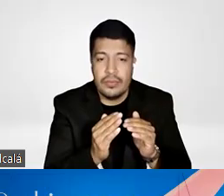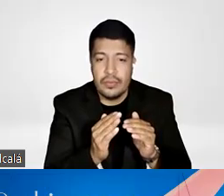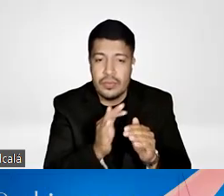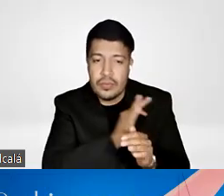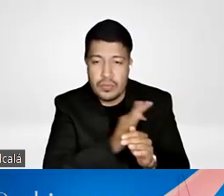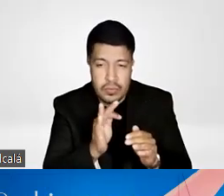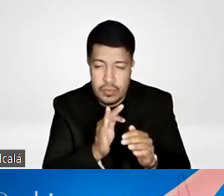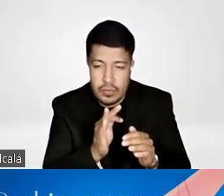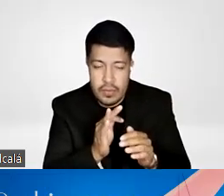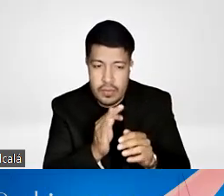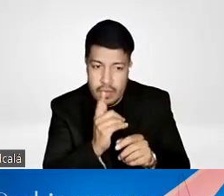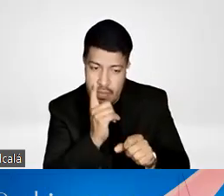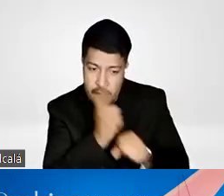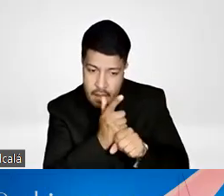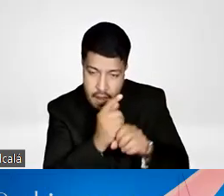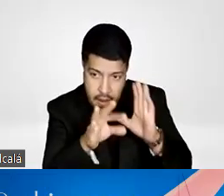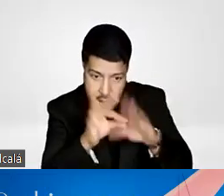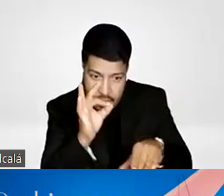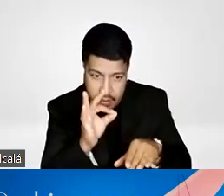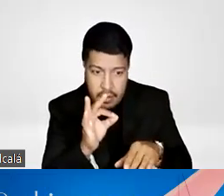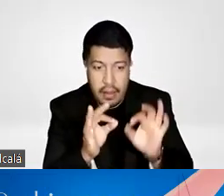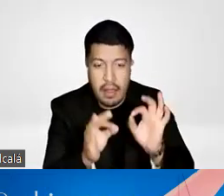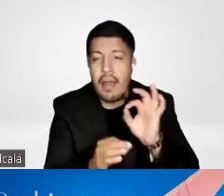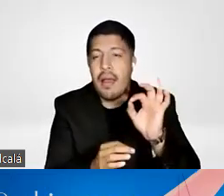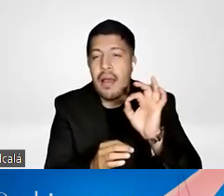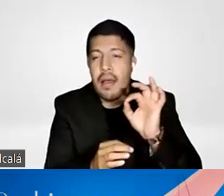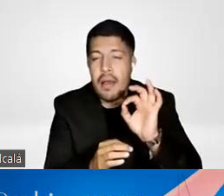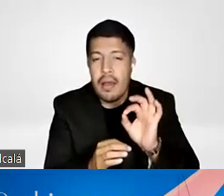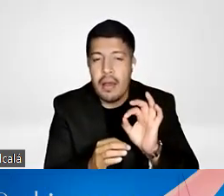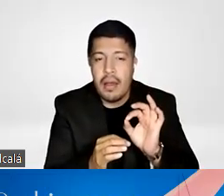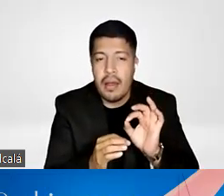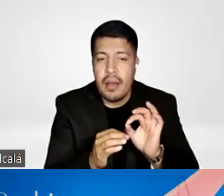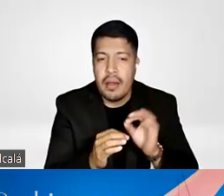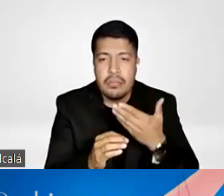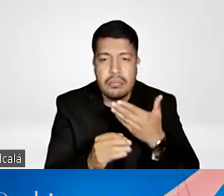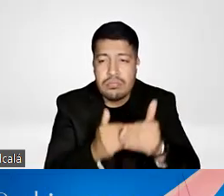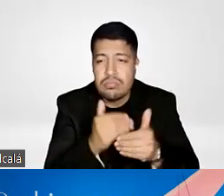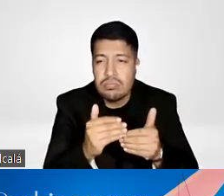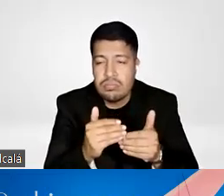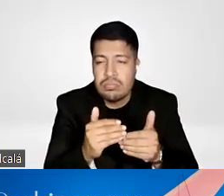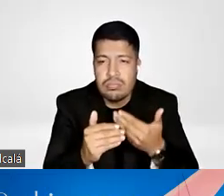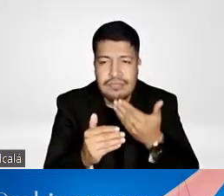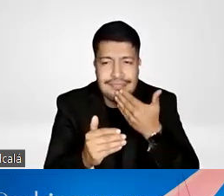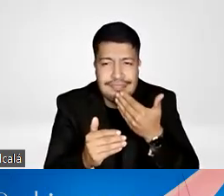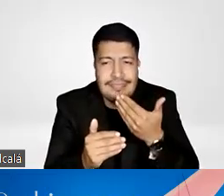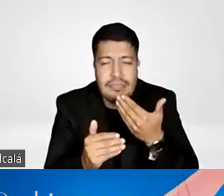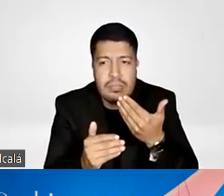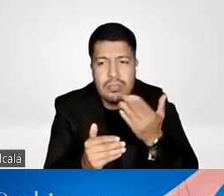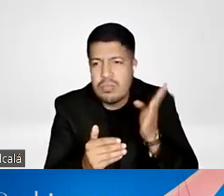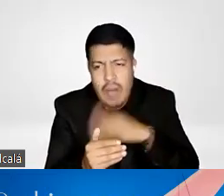y oportuna las desviaciones en cualquier pilar de la salud.